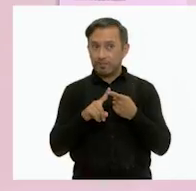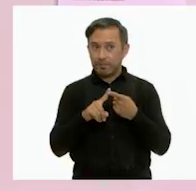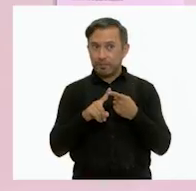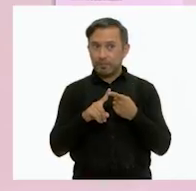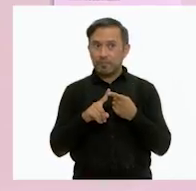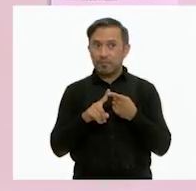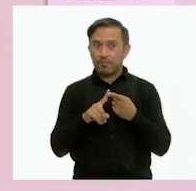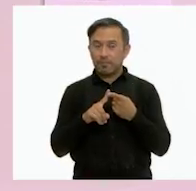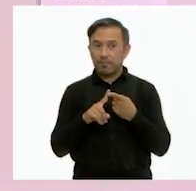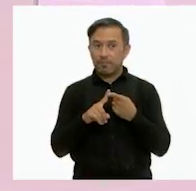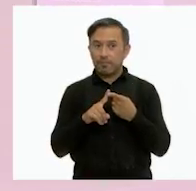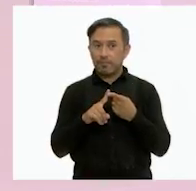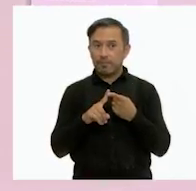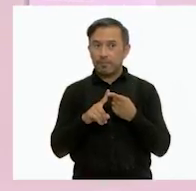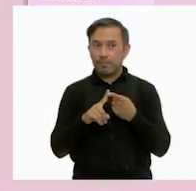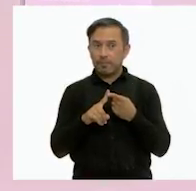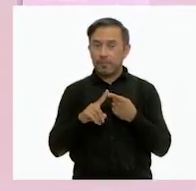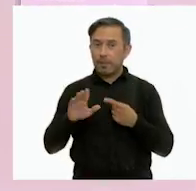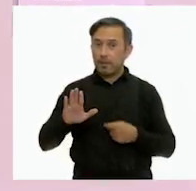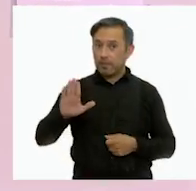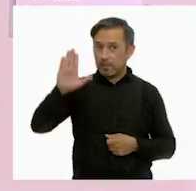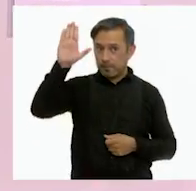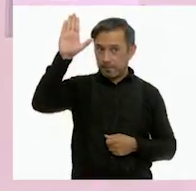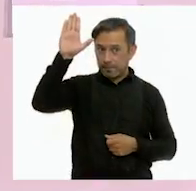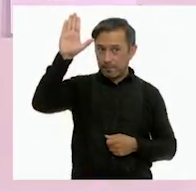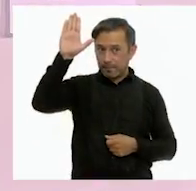levantar la mano